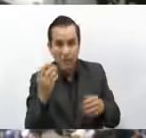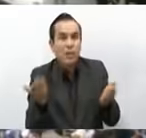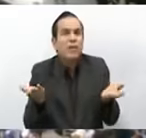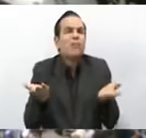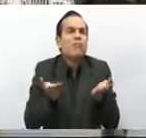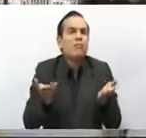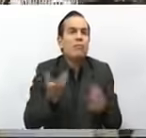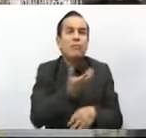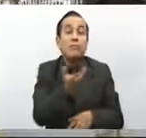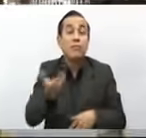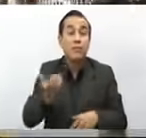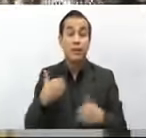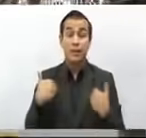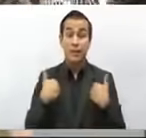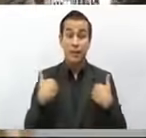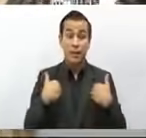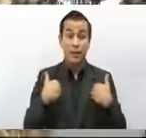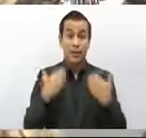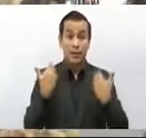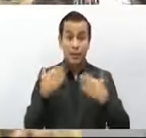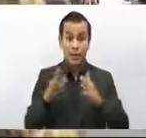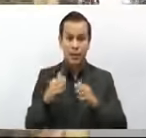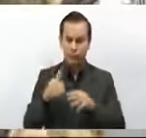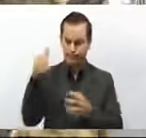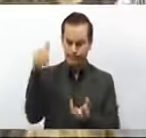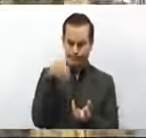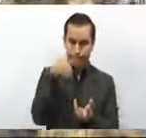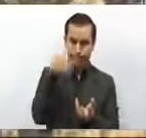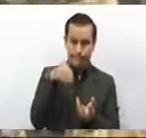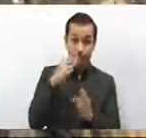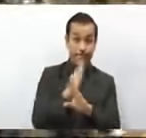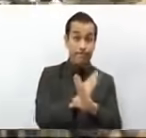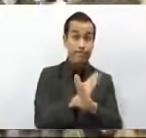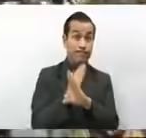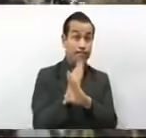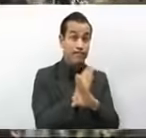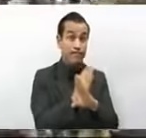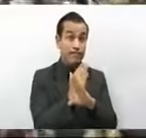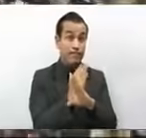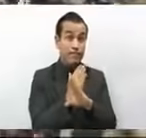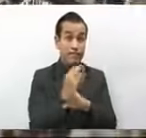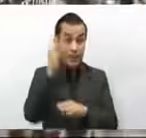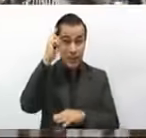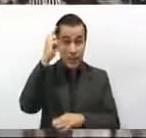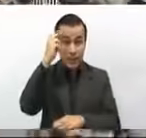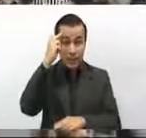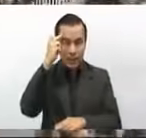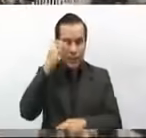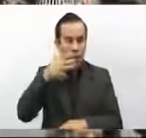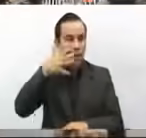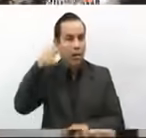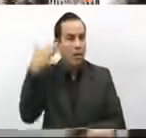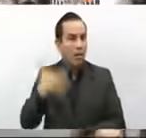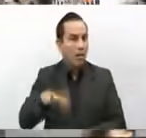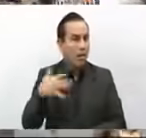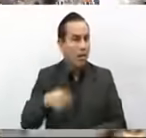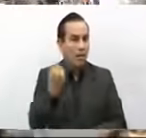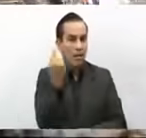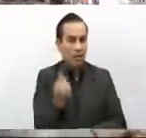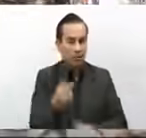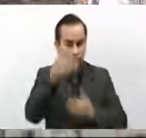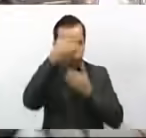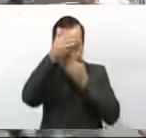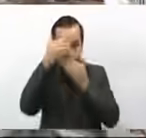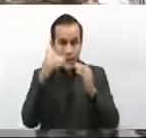elementos de tropa poseen el adiestramiento requerido para la protección de personas de máximo riesgo, pero sobre todo poseen